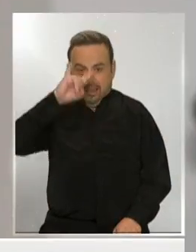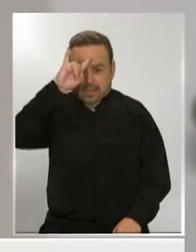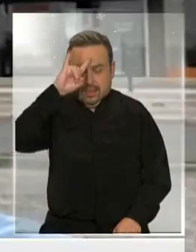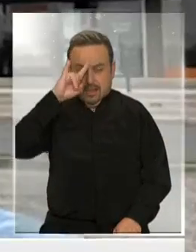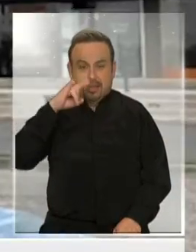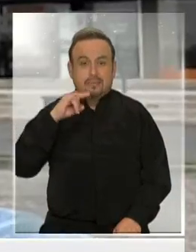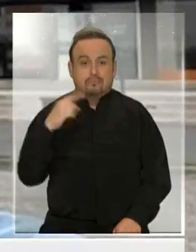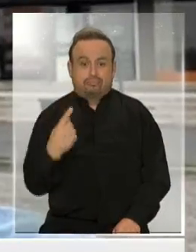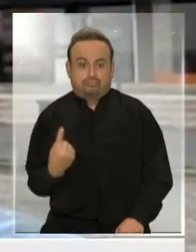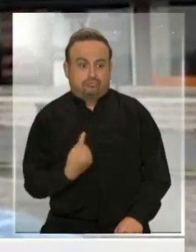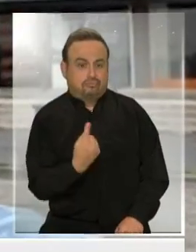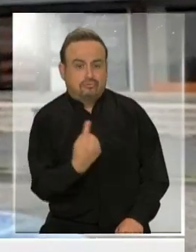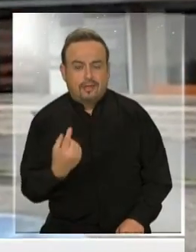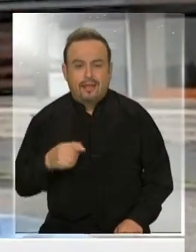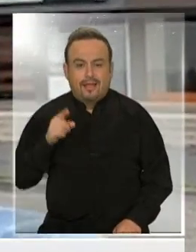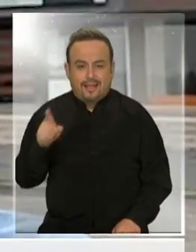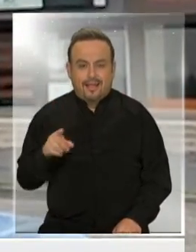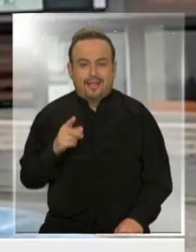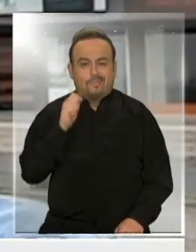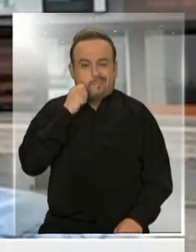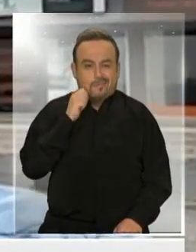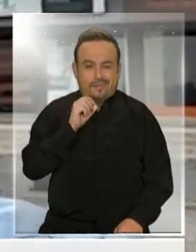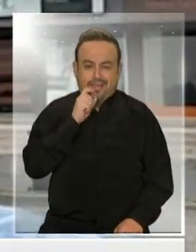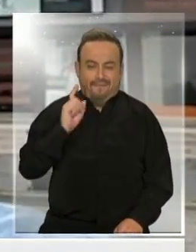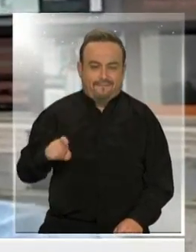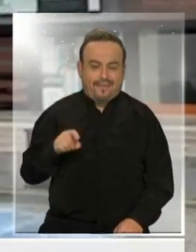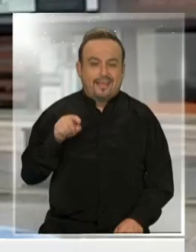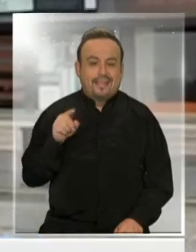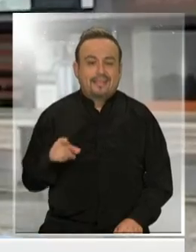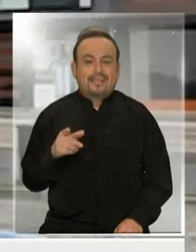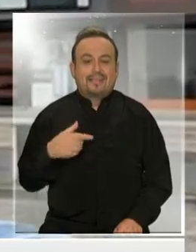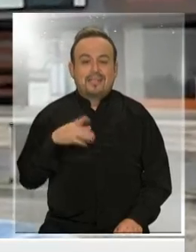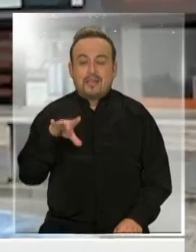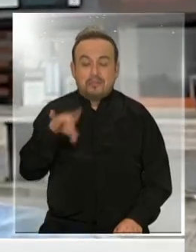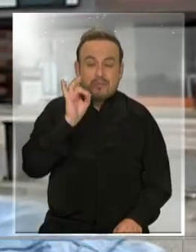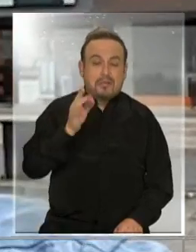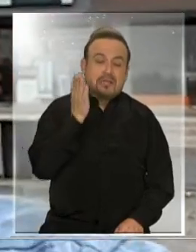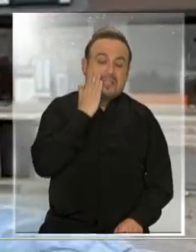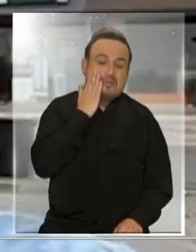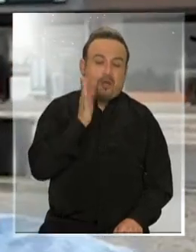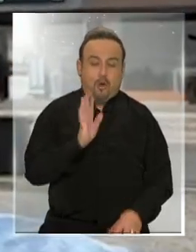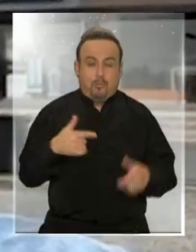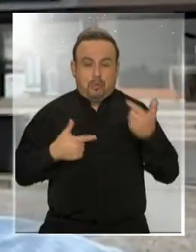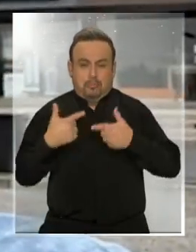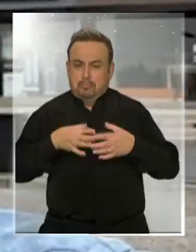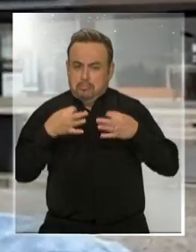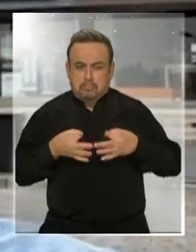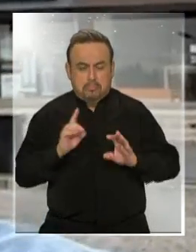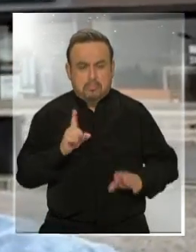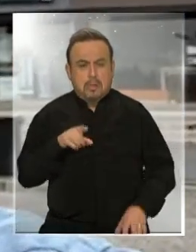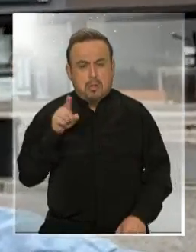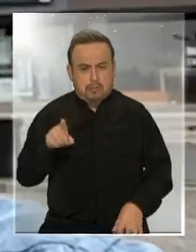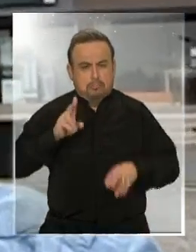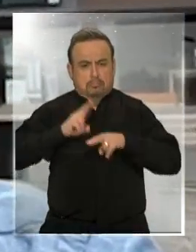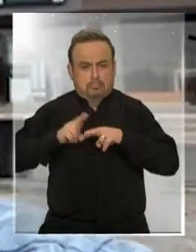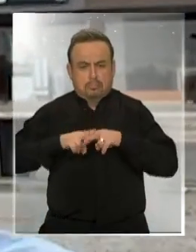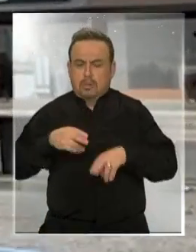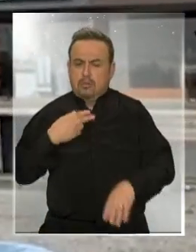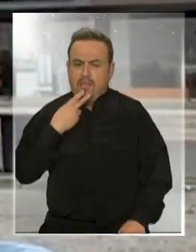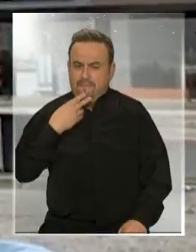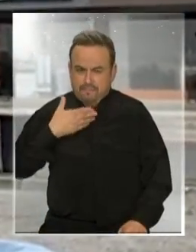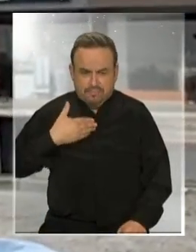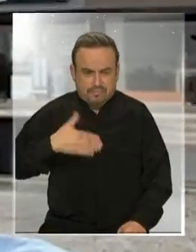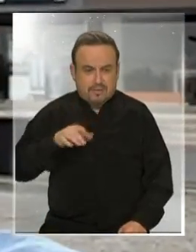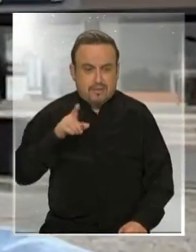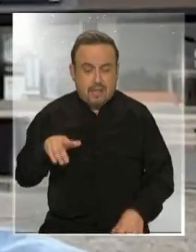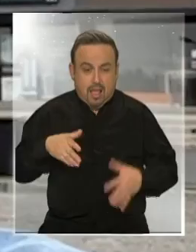de Tasmania. El presidente no lo ha elegido para el Ministerio de Salud ni por simpatía ni por ser políticamente correcto. Creo que él se ha preparado toda la vida para